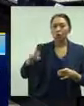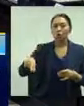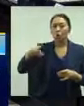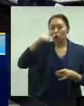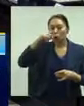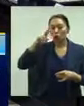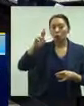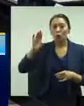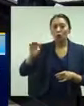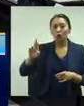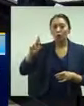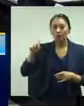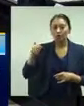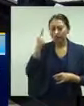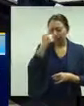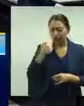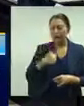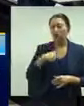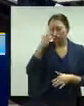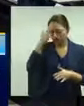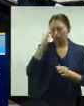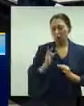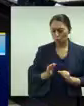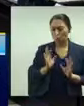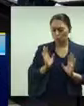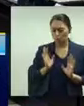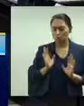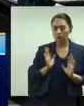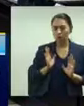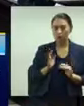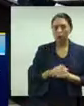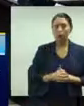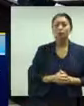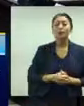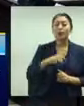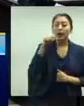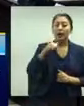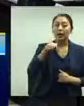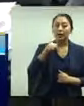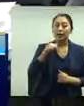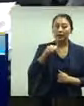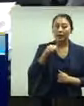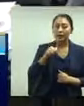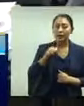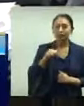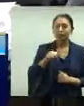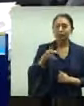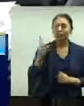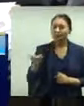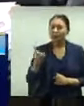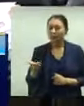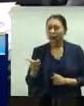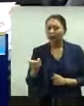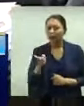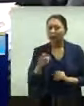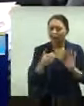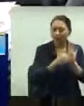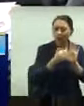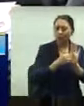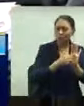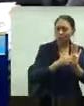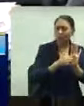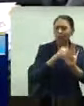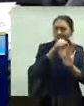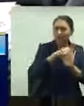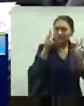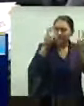diputado Contreras. Yo creo que en ese sentido no va a encontrar aquí ni en el Congreso un diputado que se oponga a eso, al contrario, que va a encontrar